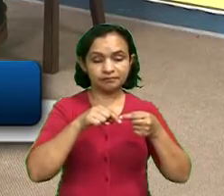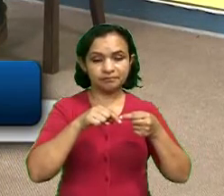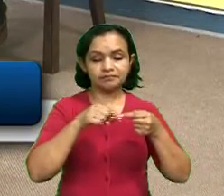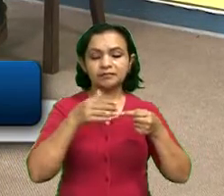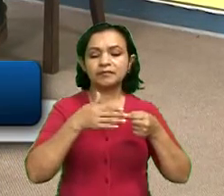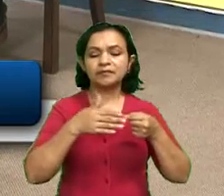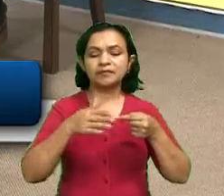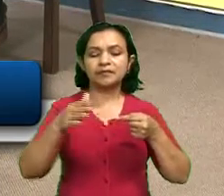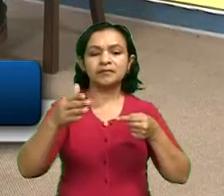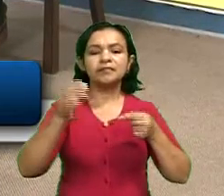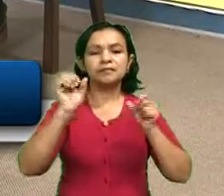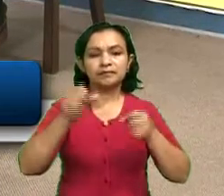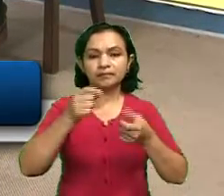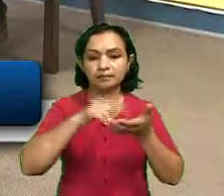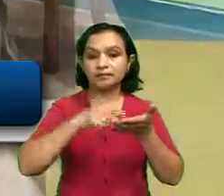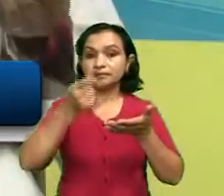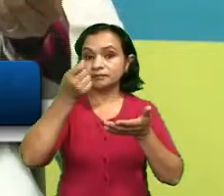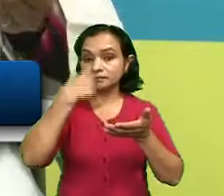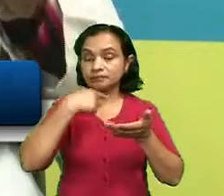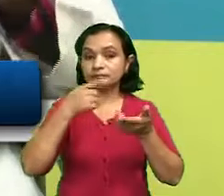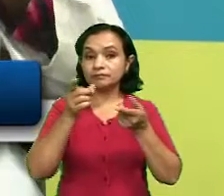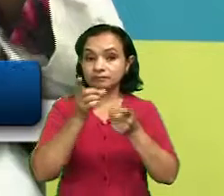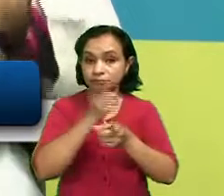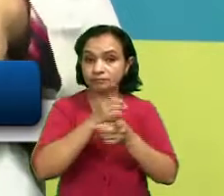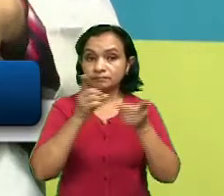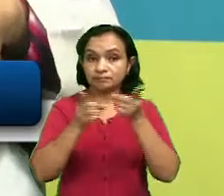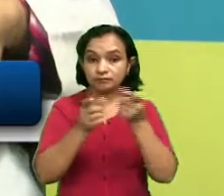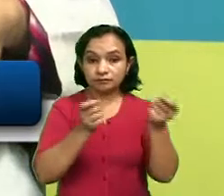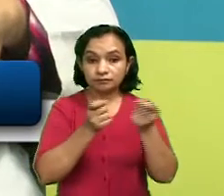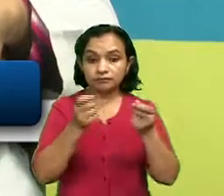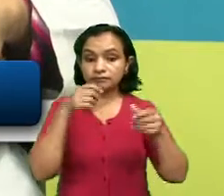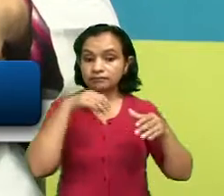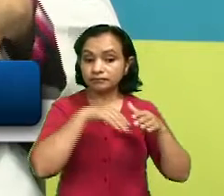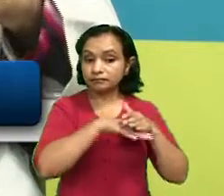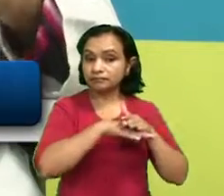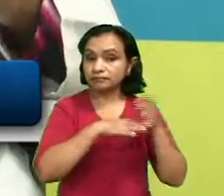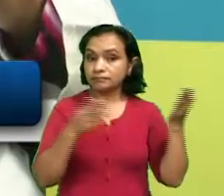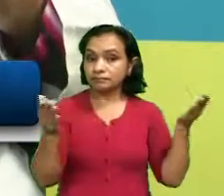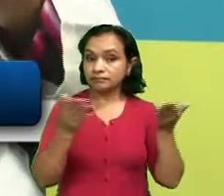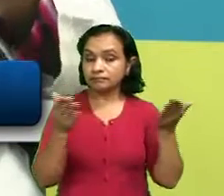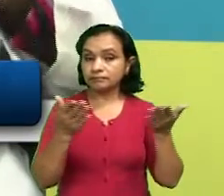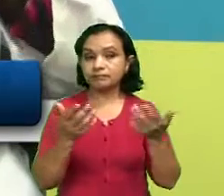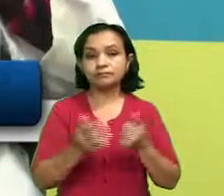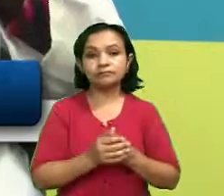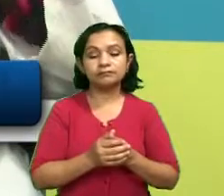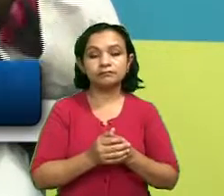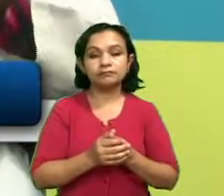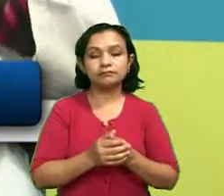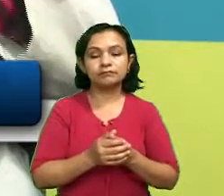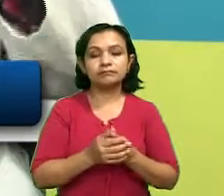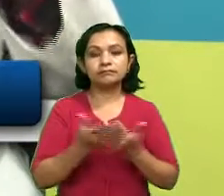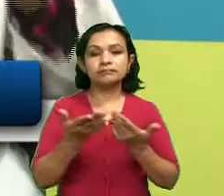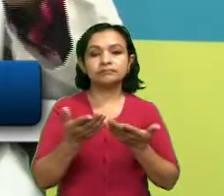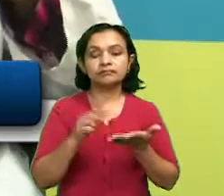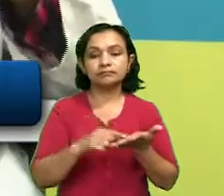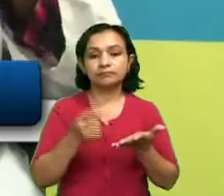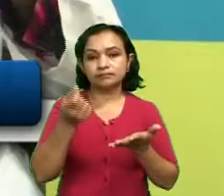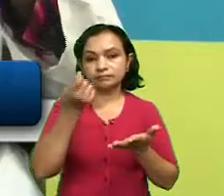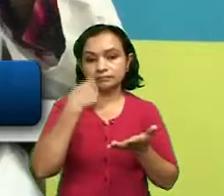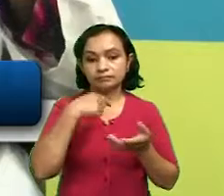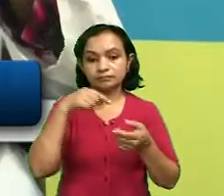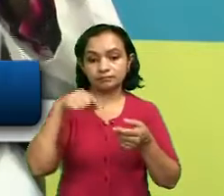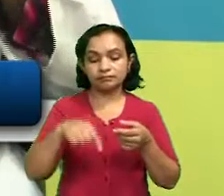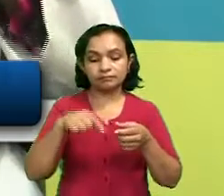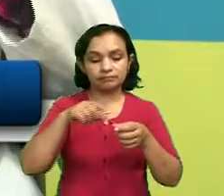para poderlo consumir, pero uno debe valorar el almacenamiento del producto, porque digamos, si fue un jarabe y lo abrió